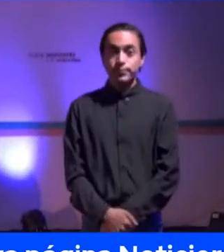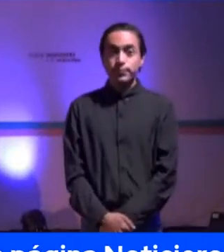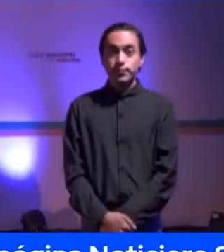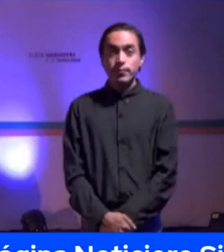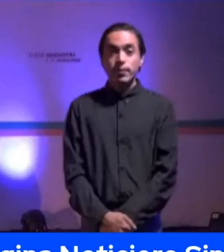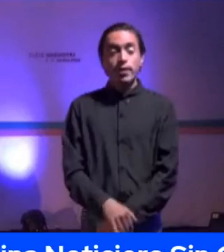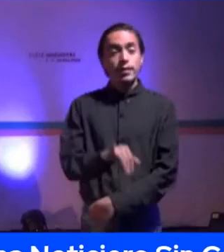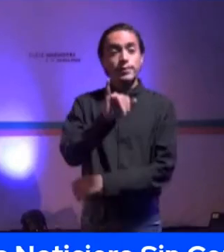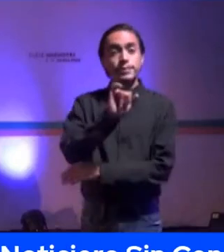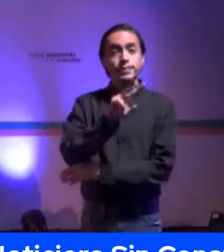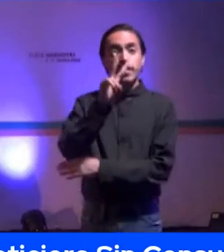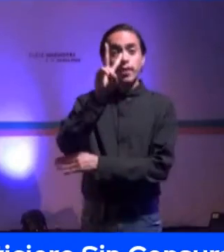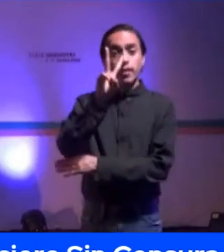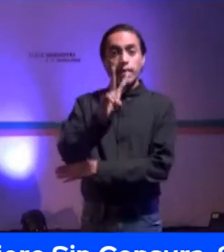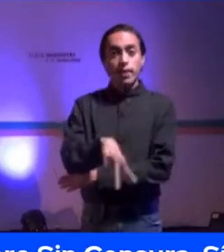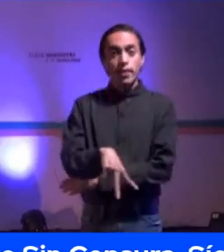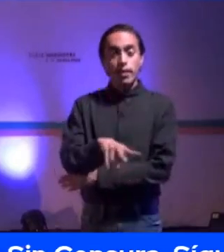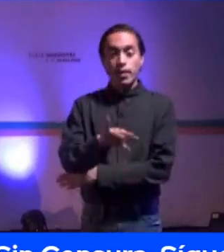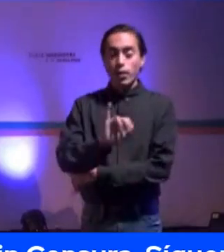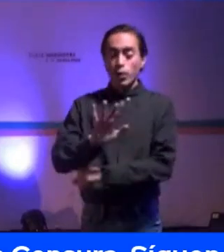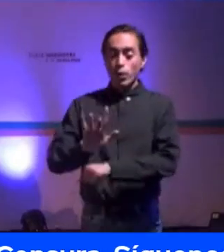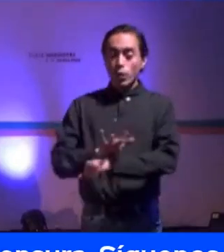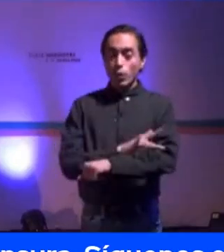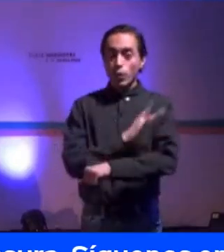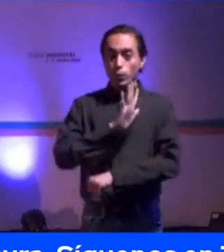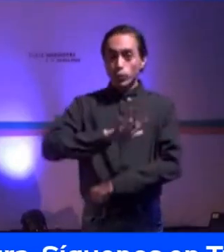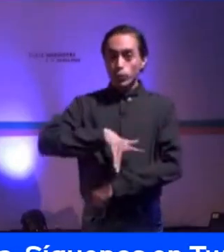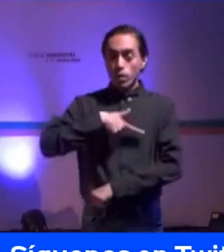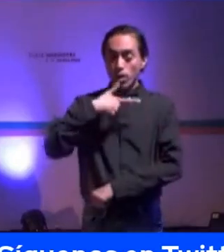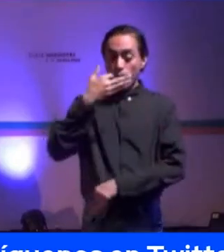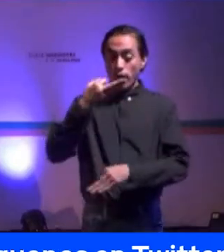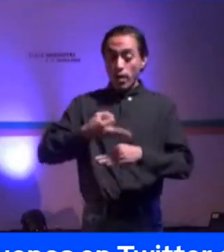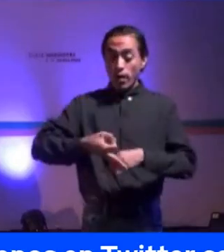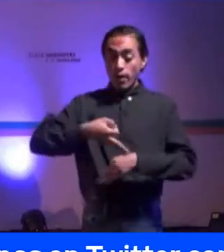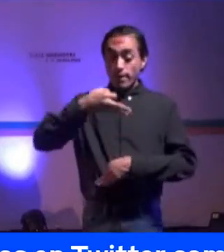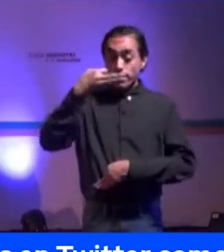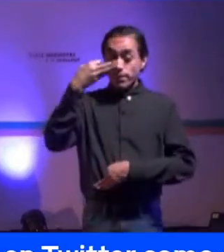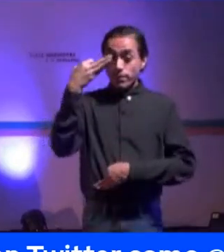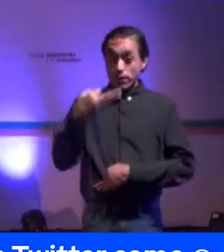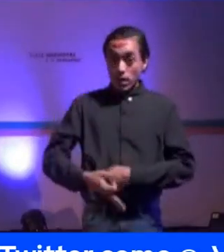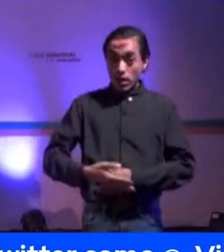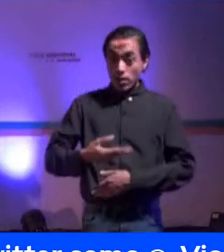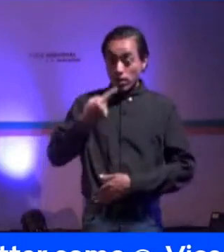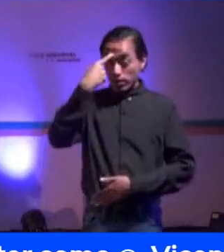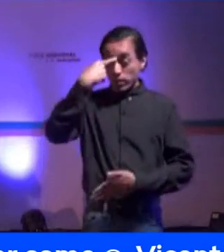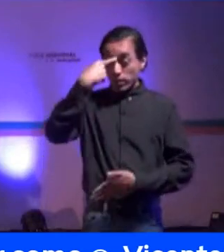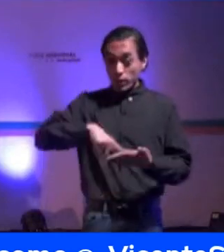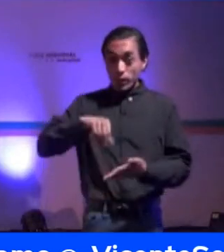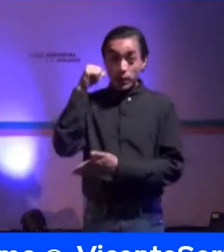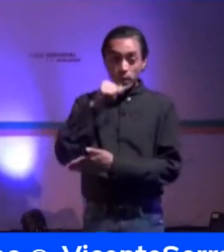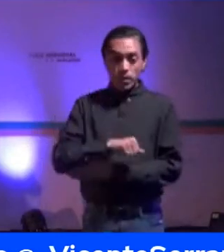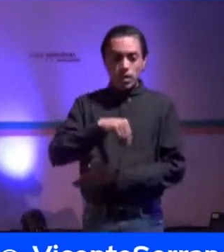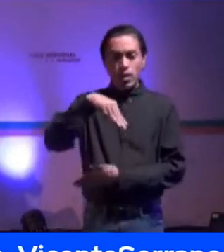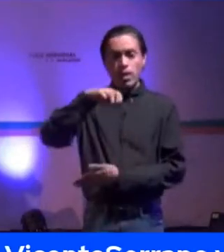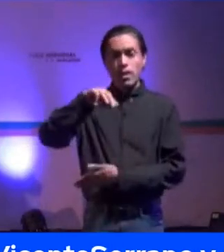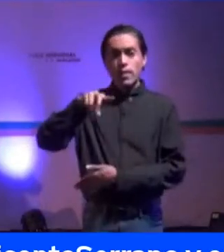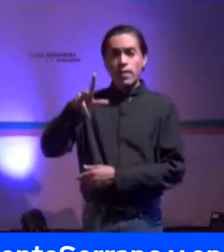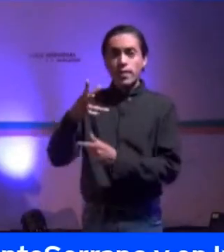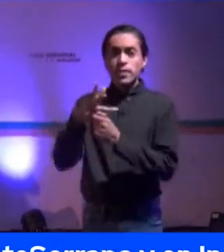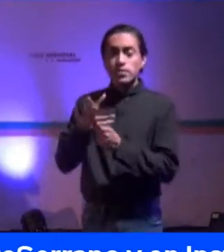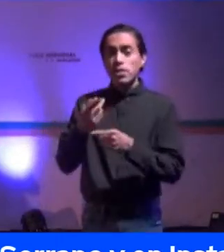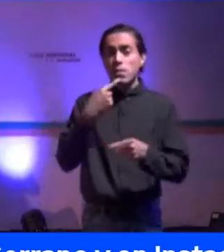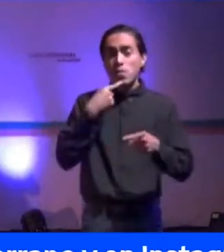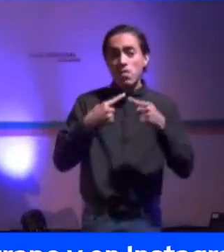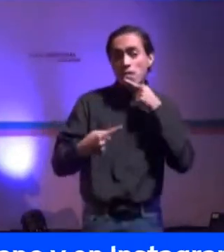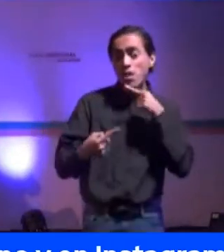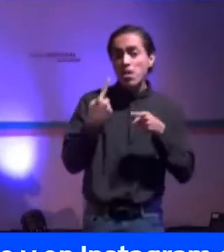la verdad es que es muy emocionante confirmar lo que siempre he creído. Esto que dice Meme del debate de quién es verdadero